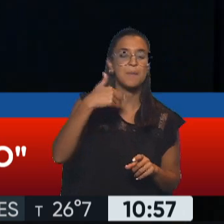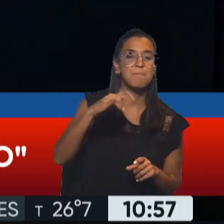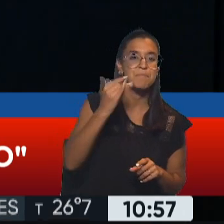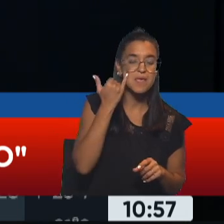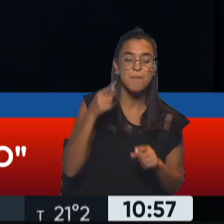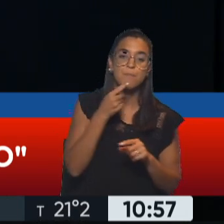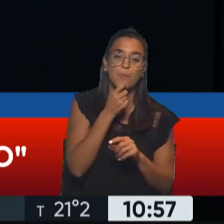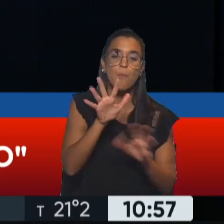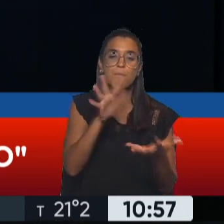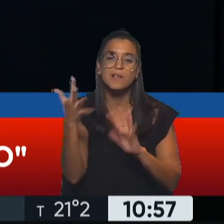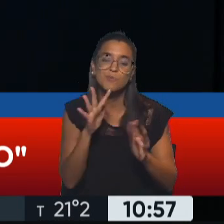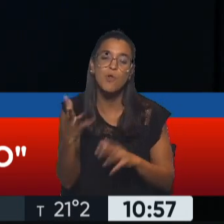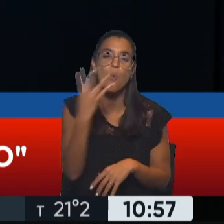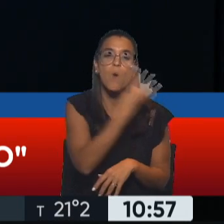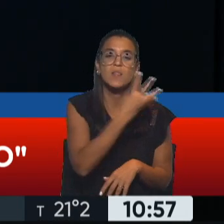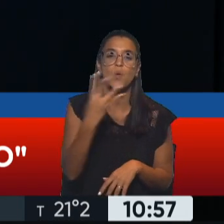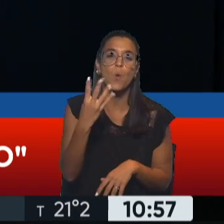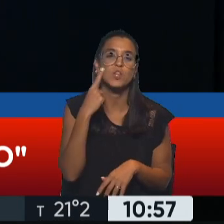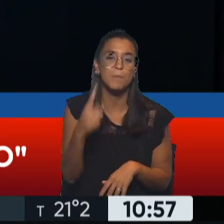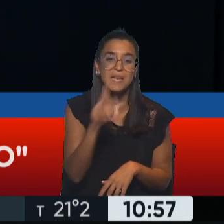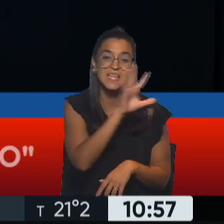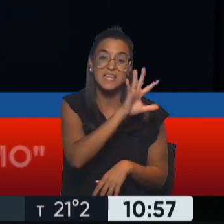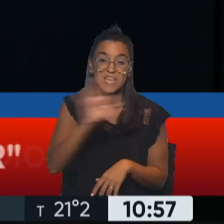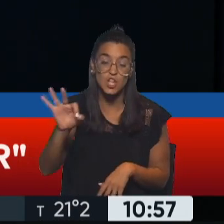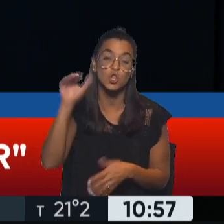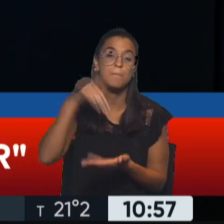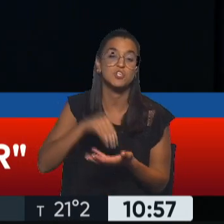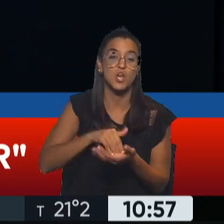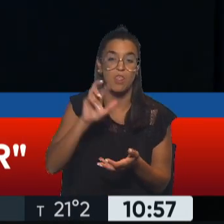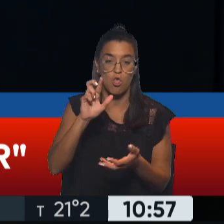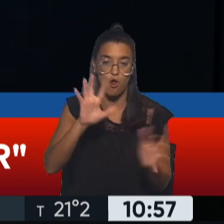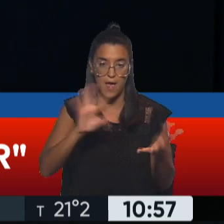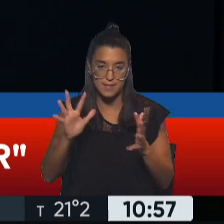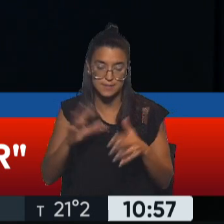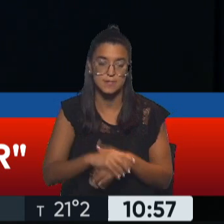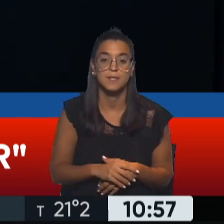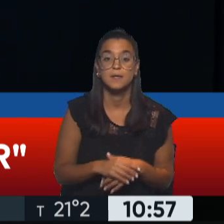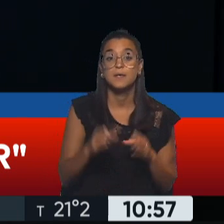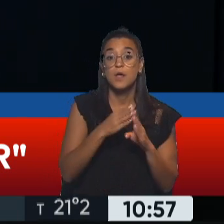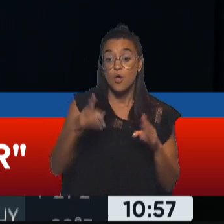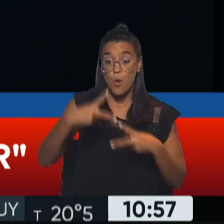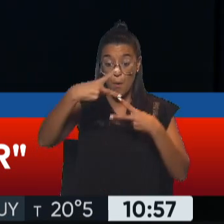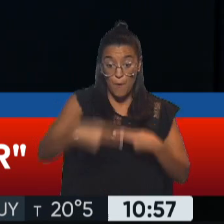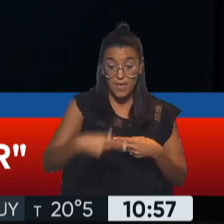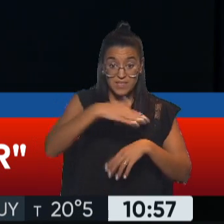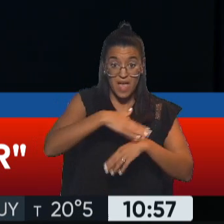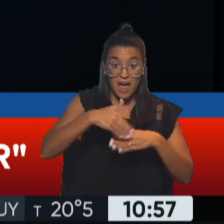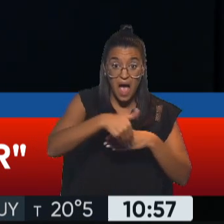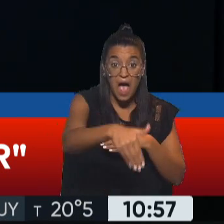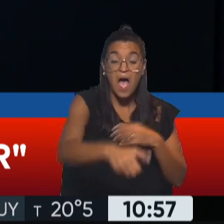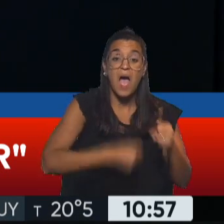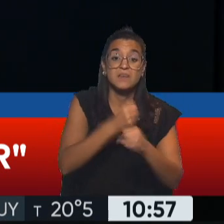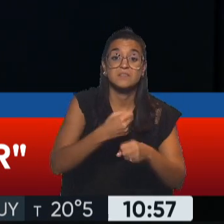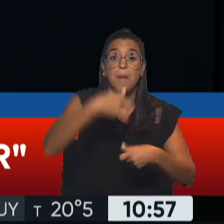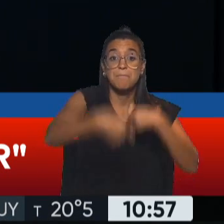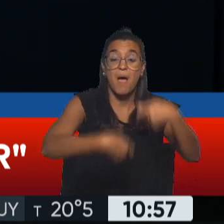es decir, de alrededor de 44.500 millones de dólares. Todo lo que resta vencer de aquí a la finalización de los